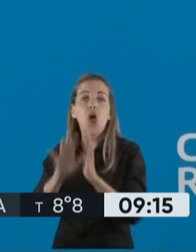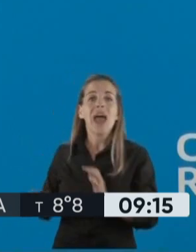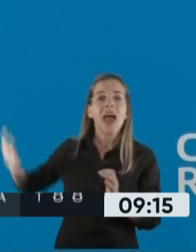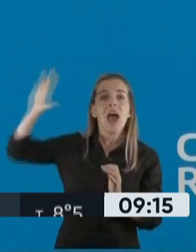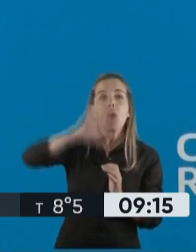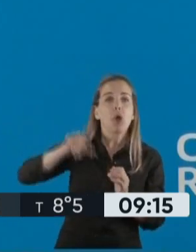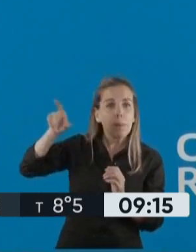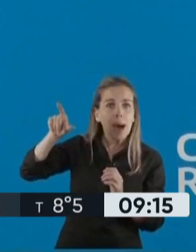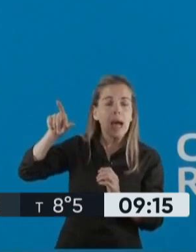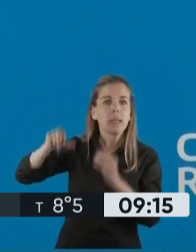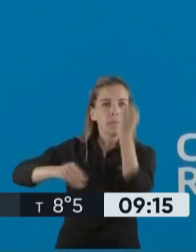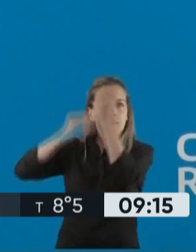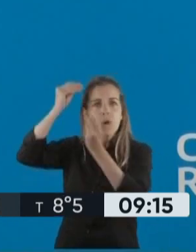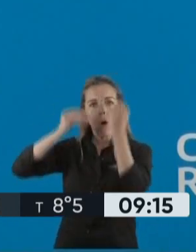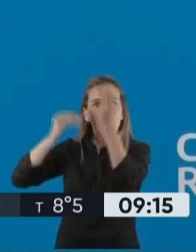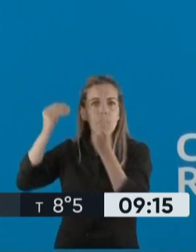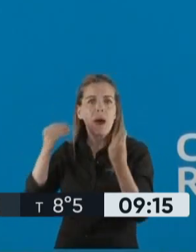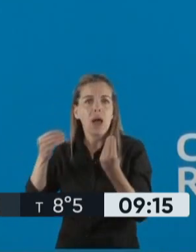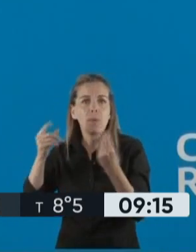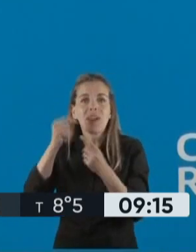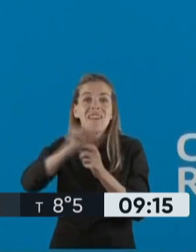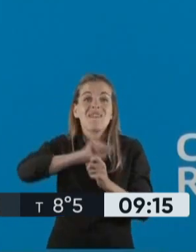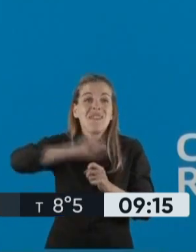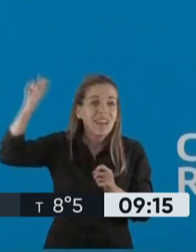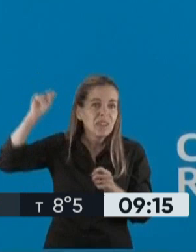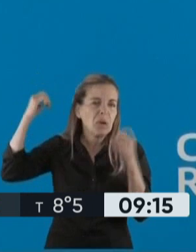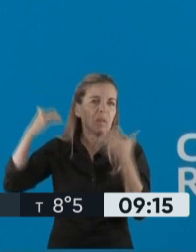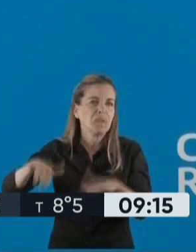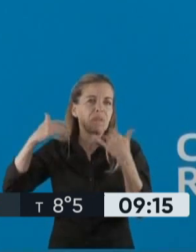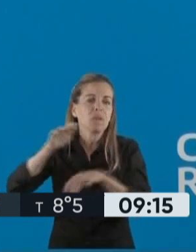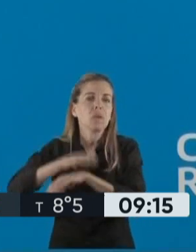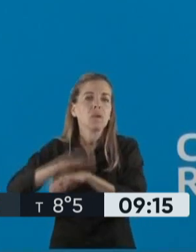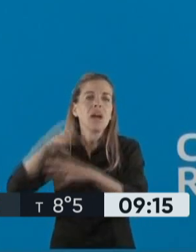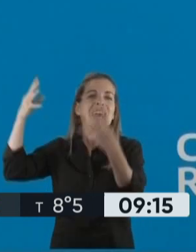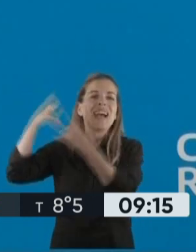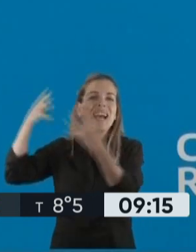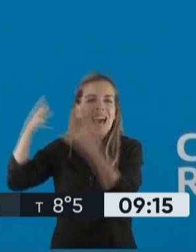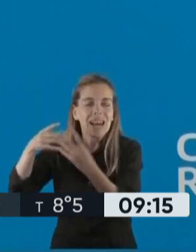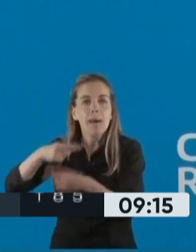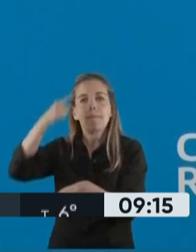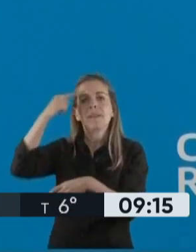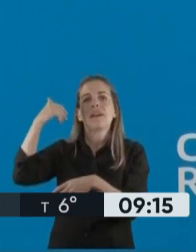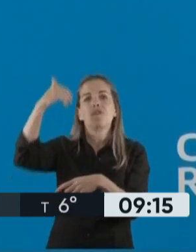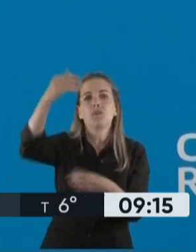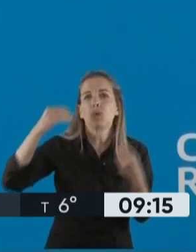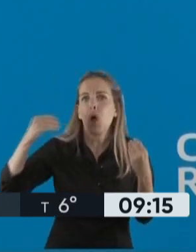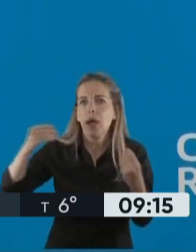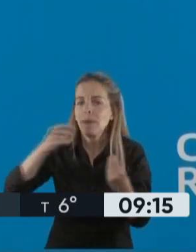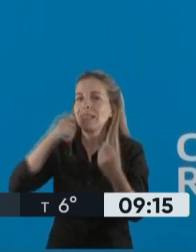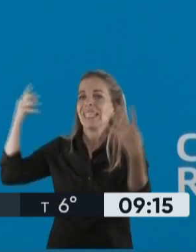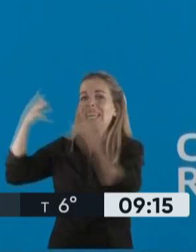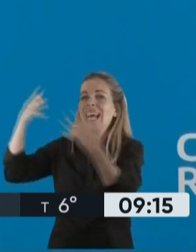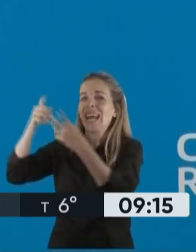existe una gran preocupación por el crecimiento de la inflación, por las consecuencias de la guerra, por los peligros incluso que puede haber de que esta guerra escale